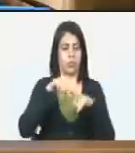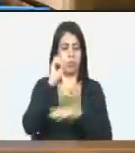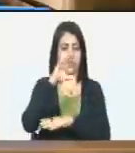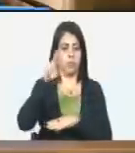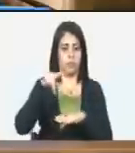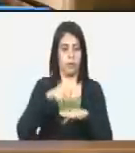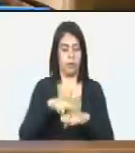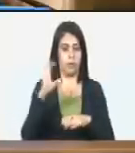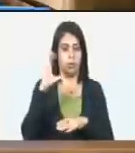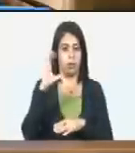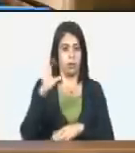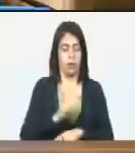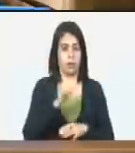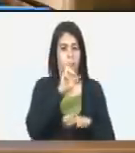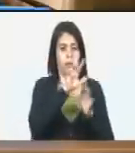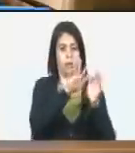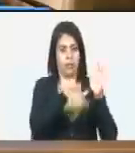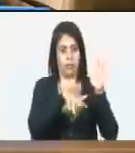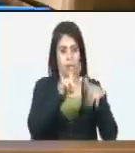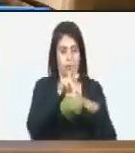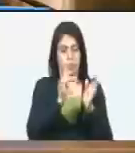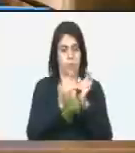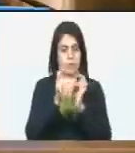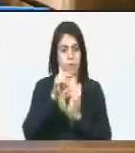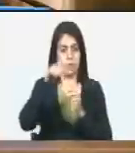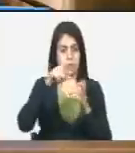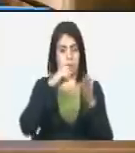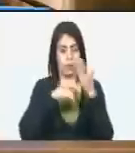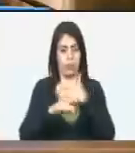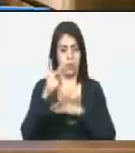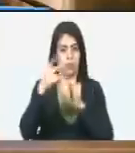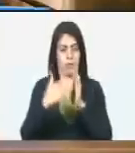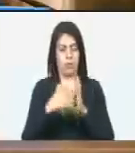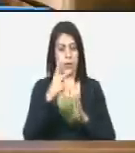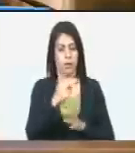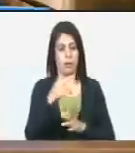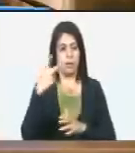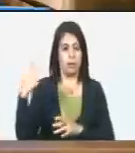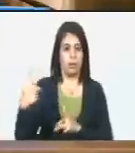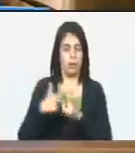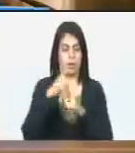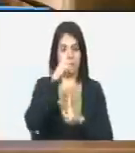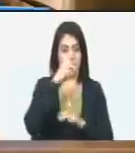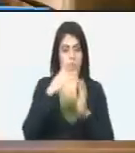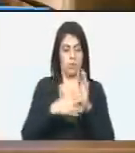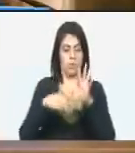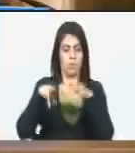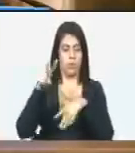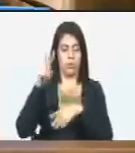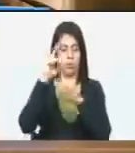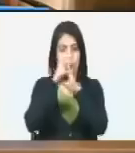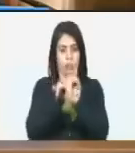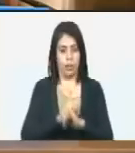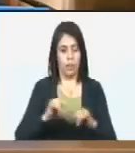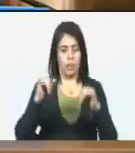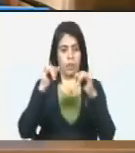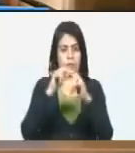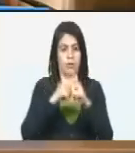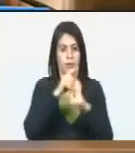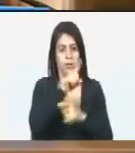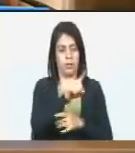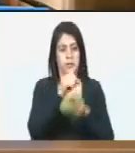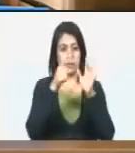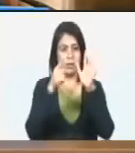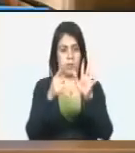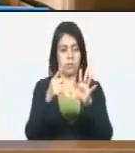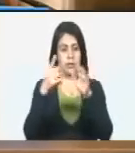Caracas, a los 13 días del mes de abril de 2023, año 212 de la Independencia, 164